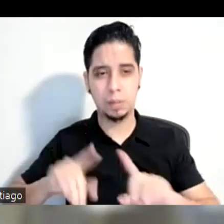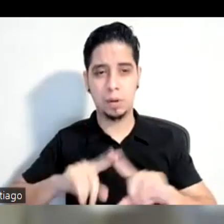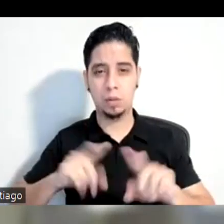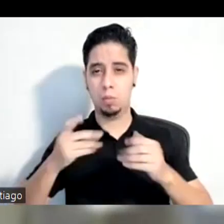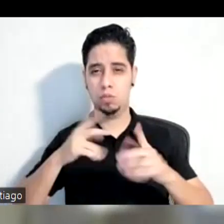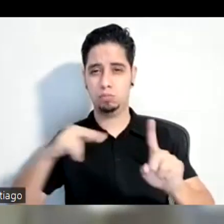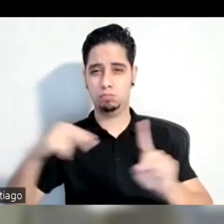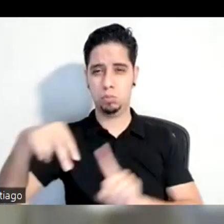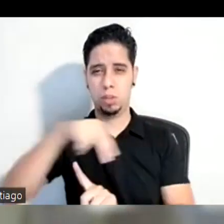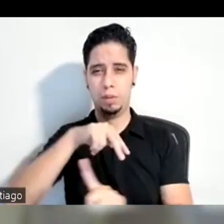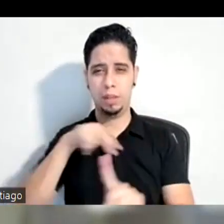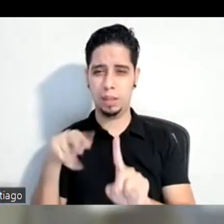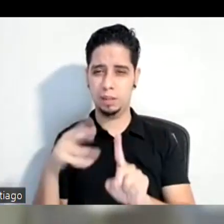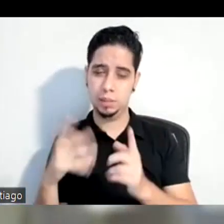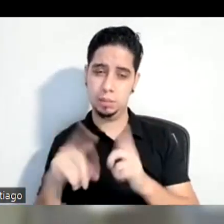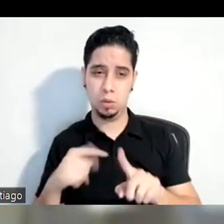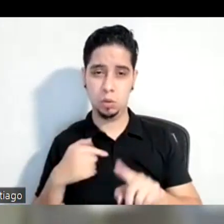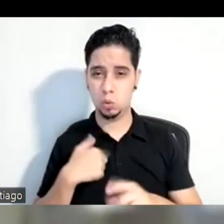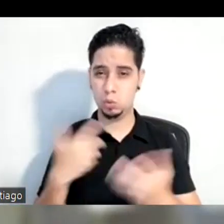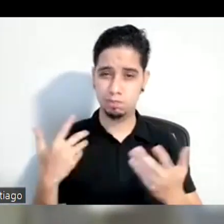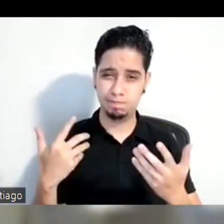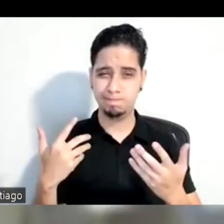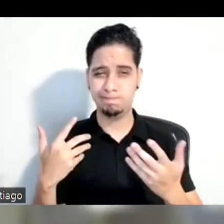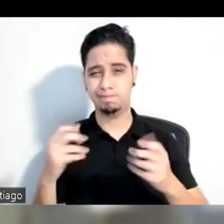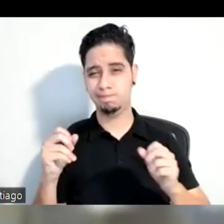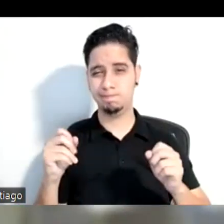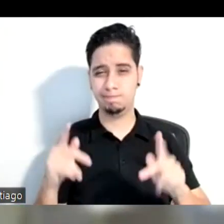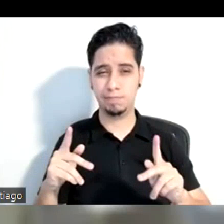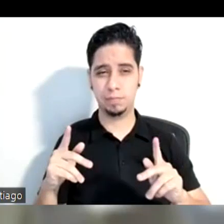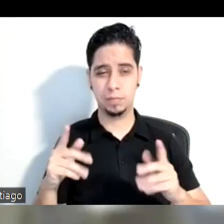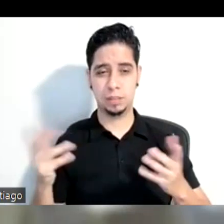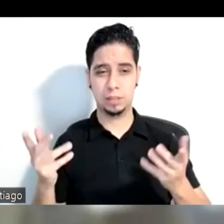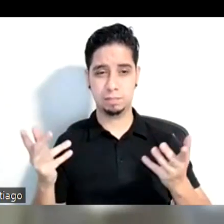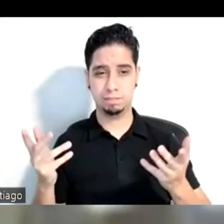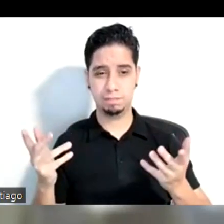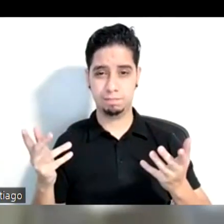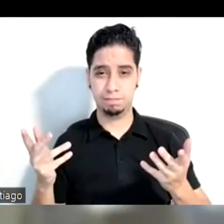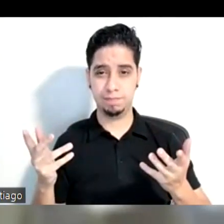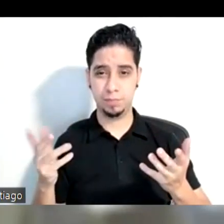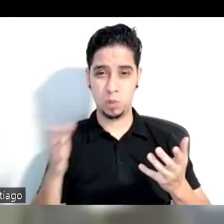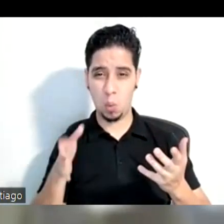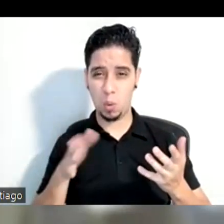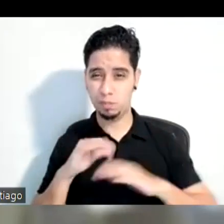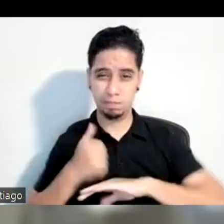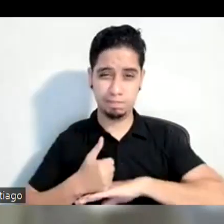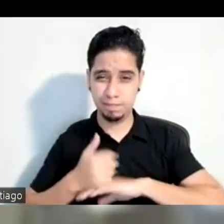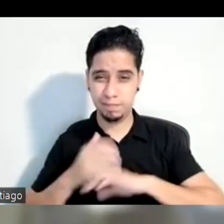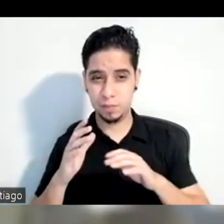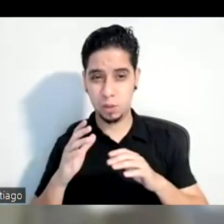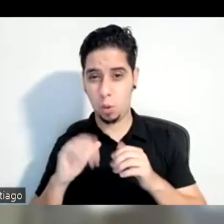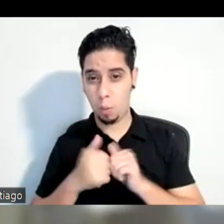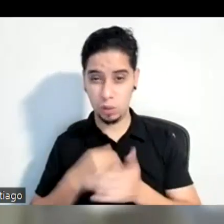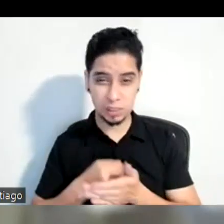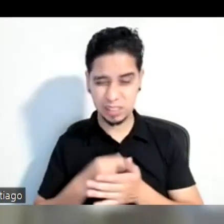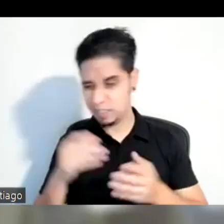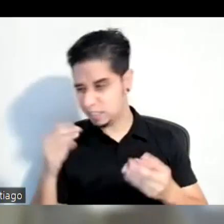aspectos, pero yo digo, ok, esto es algo que, pues esto va. ¿De dónde saco el chavo? No sé, pero yo lo